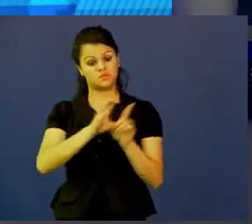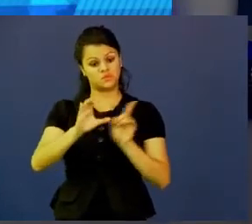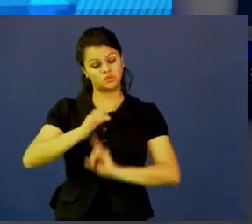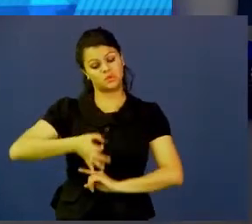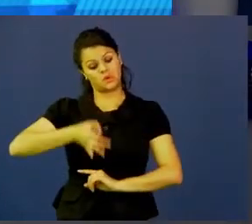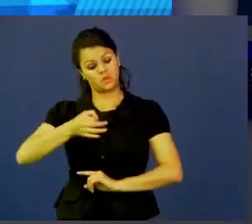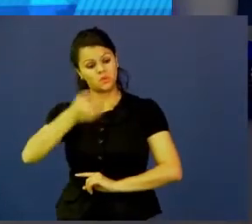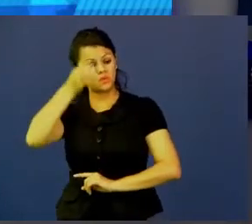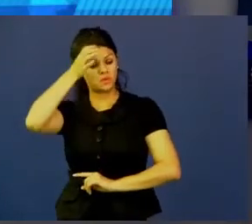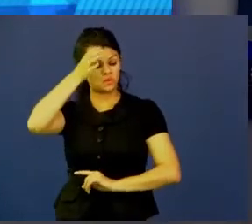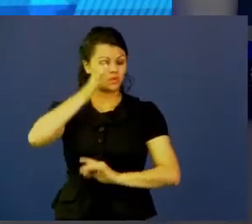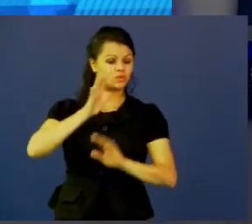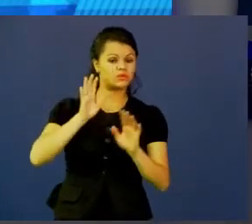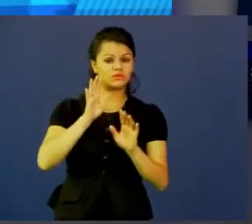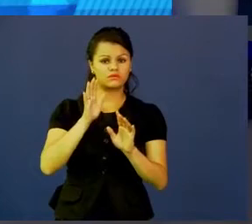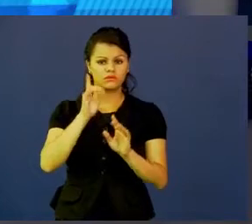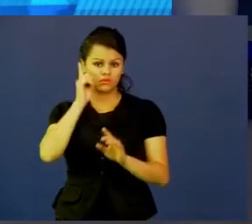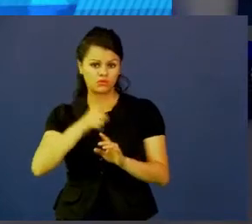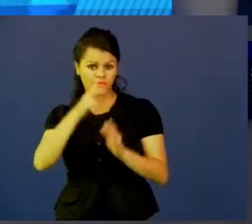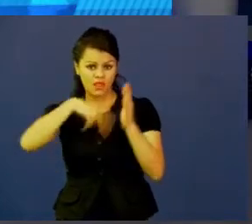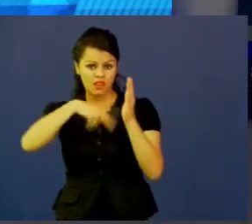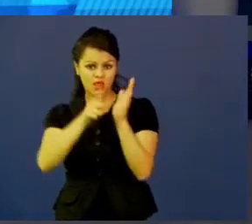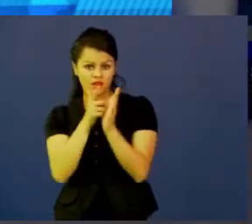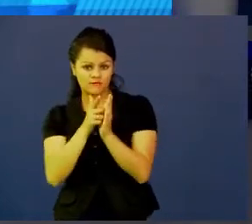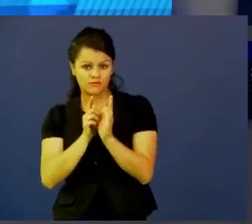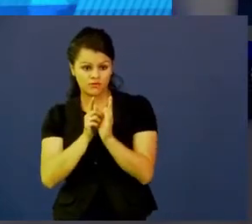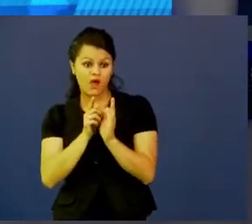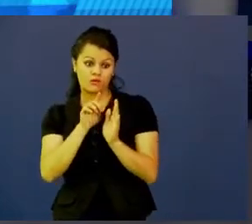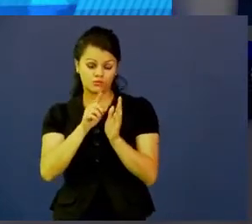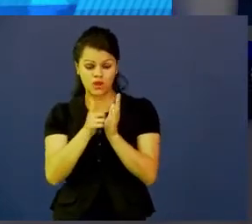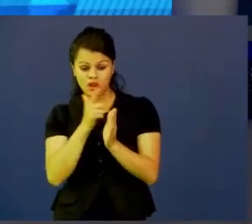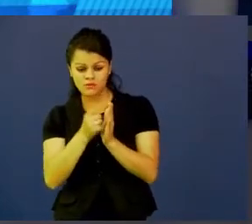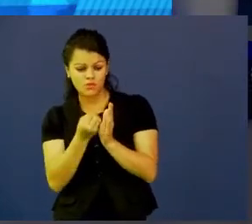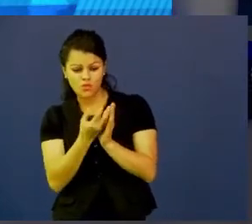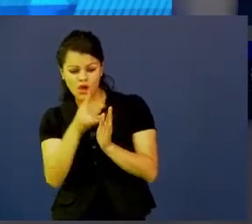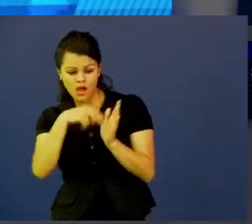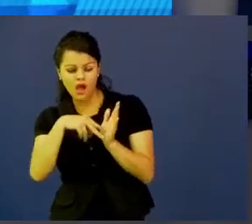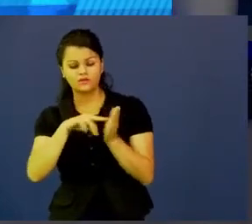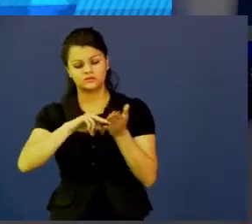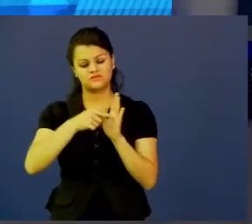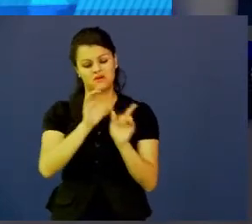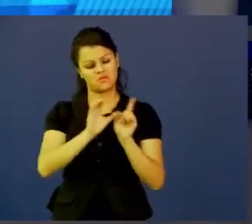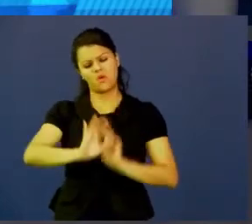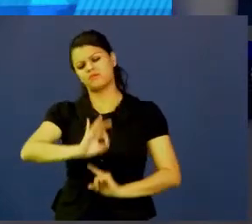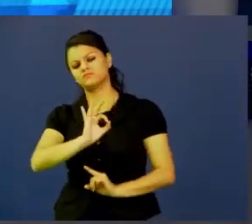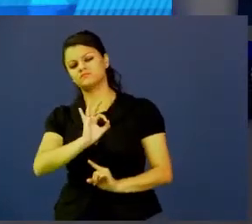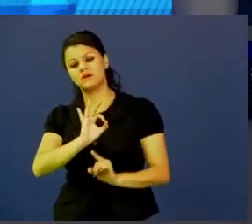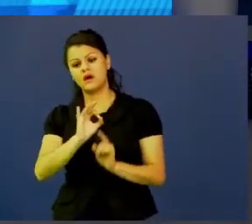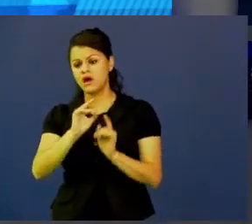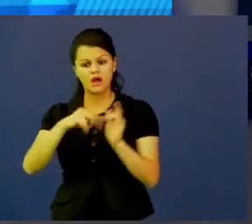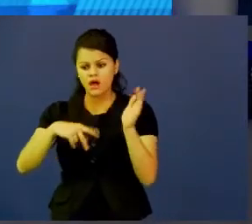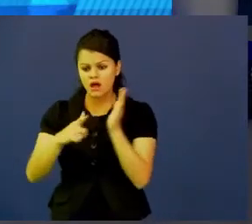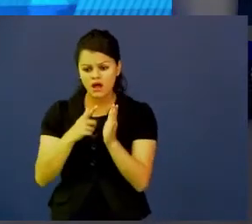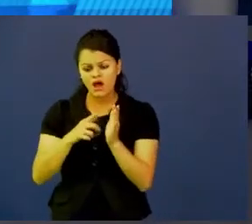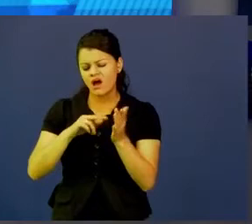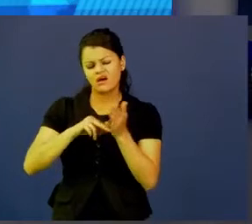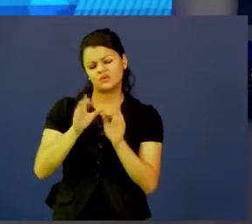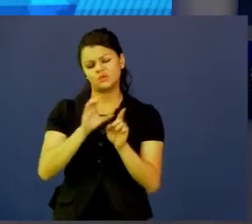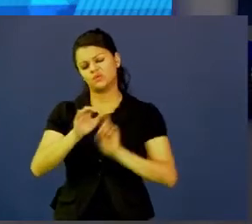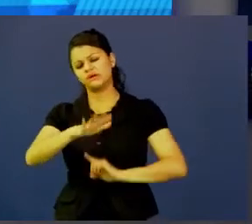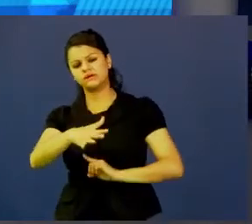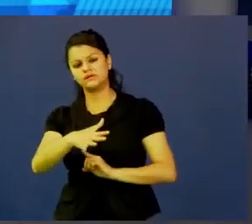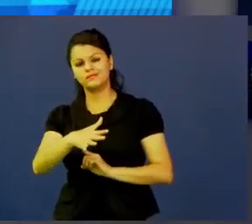lectura saltona, que brinca de un lugar a otro, y yo no puedo seguir preguntándole a los colombianos cuántos libros leemos anualmente, que es